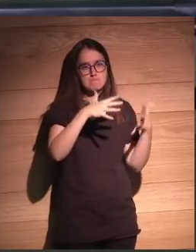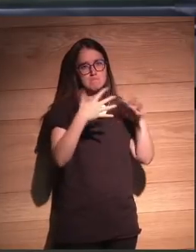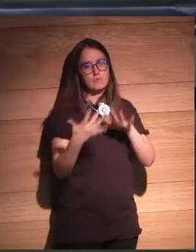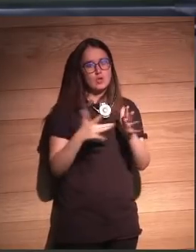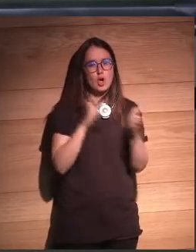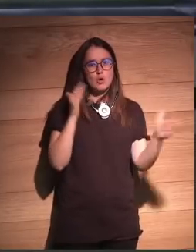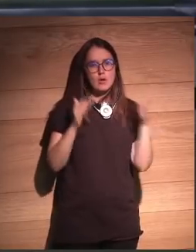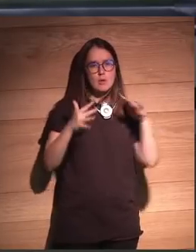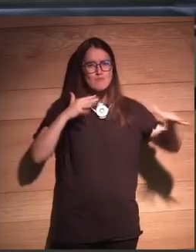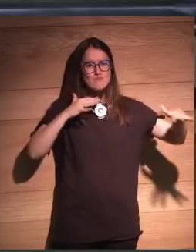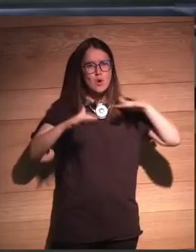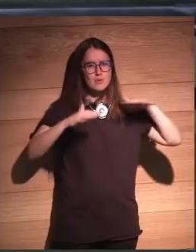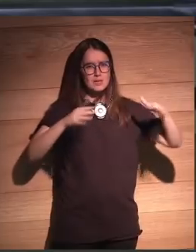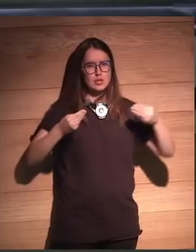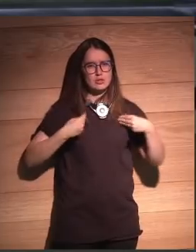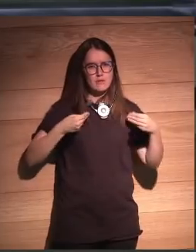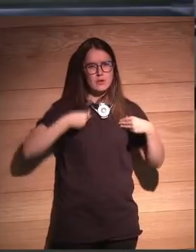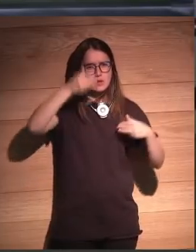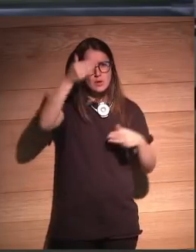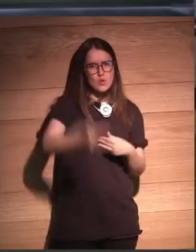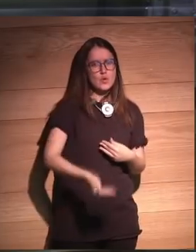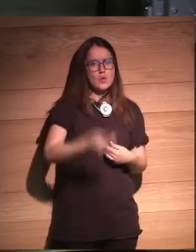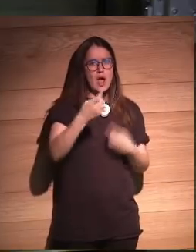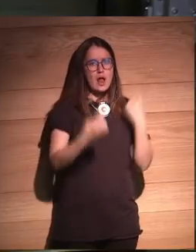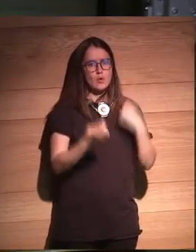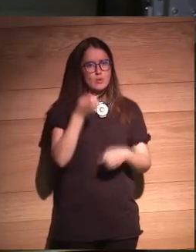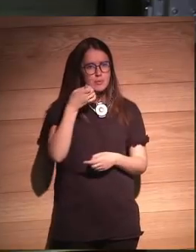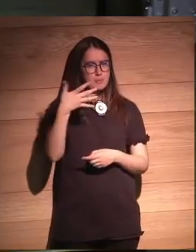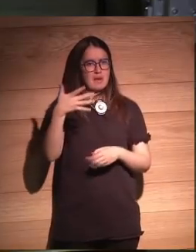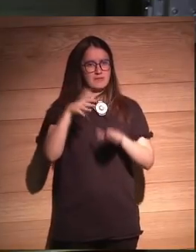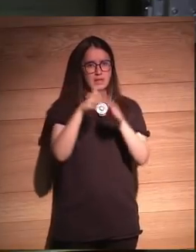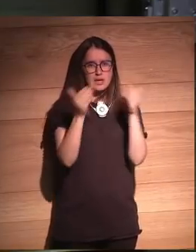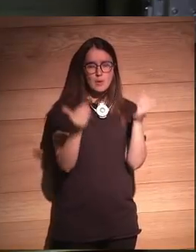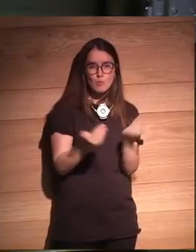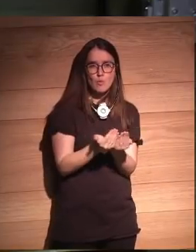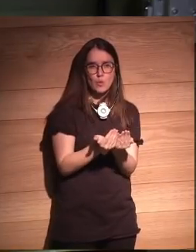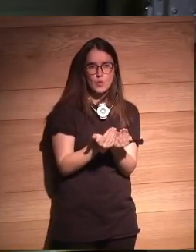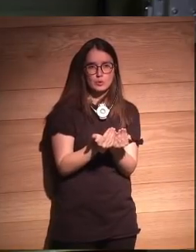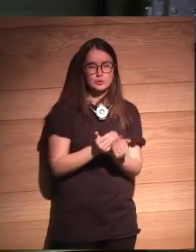hay movimientos de vivienda muy importantes, hay algunos muy famosos en todo el mundo,